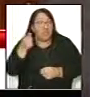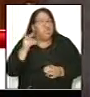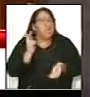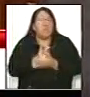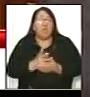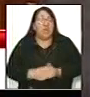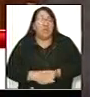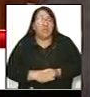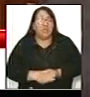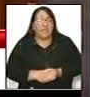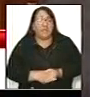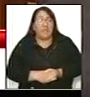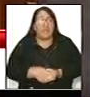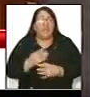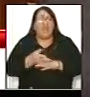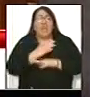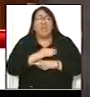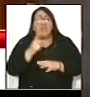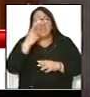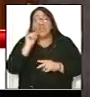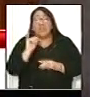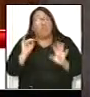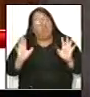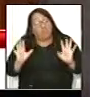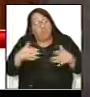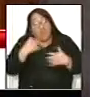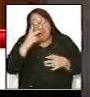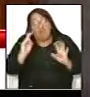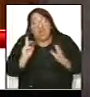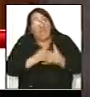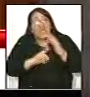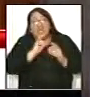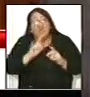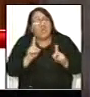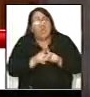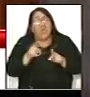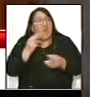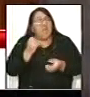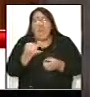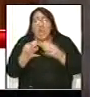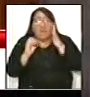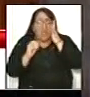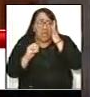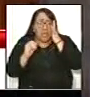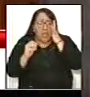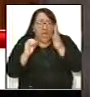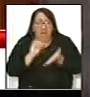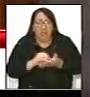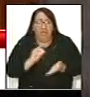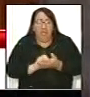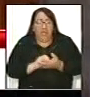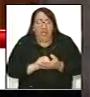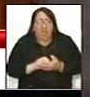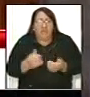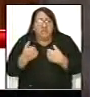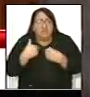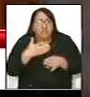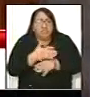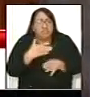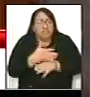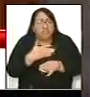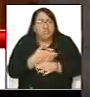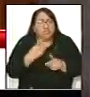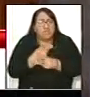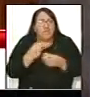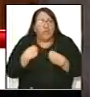igual, desde ese otro punto de vista, podemos ver que Estados Unidos constantemente tiene injerencia en Venezuela